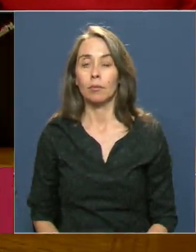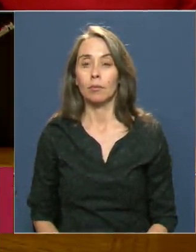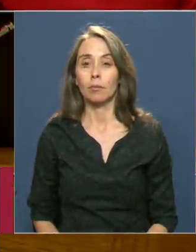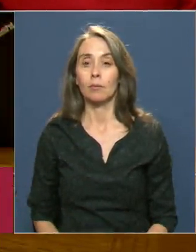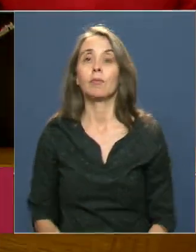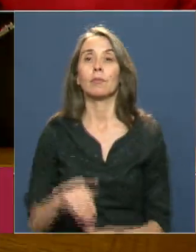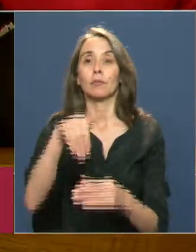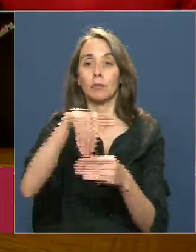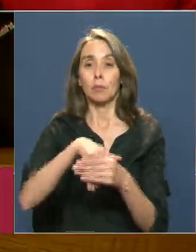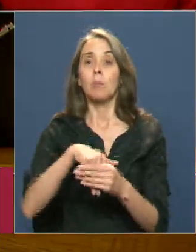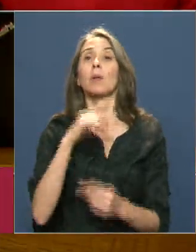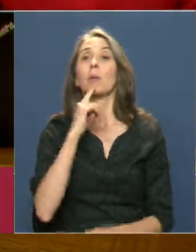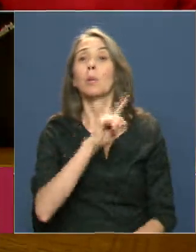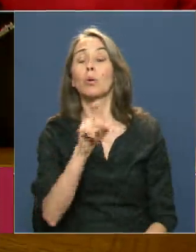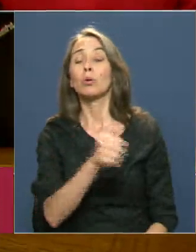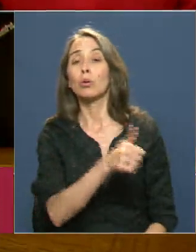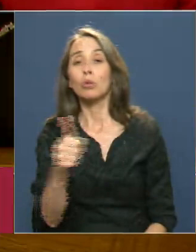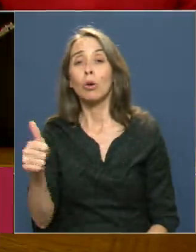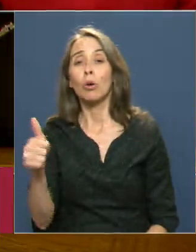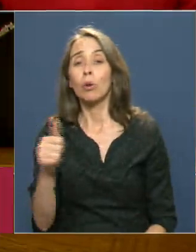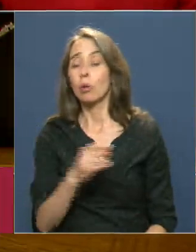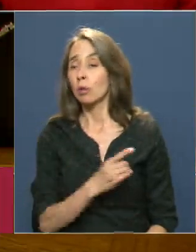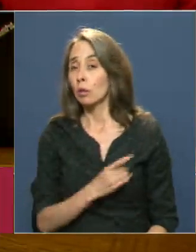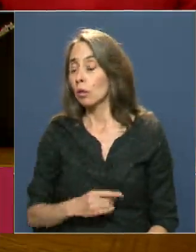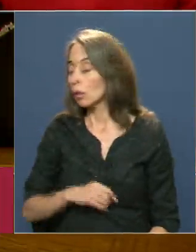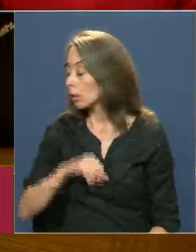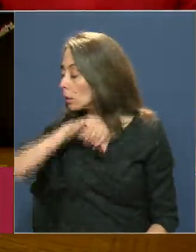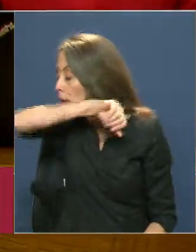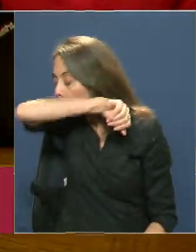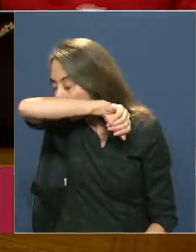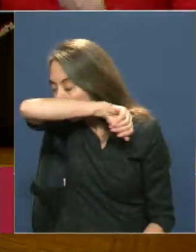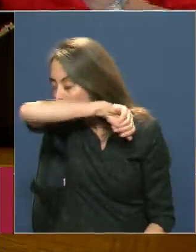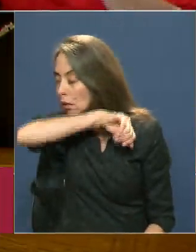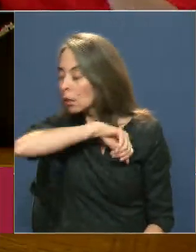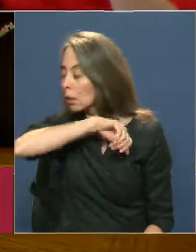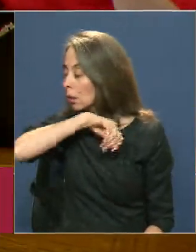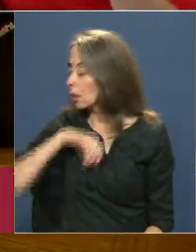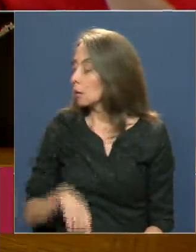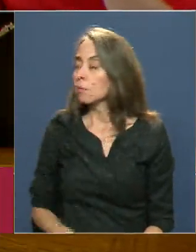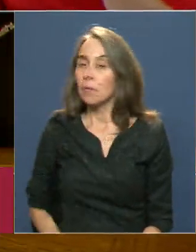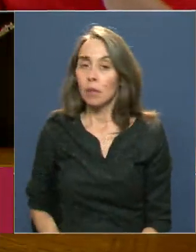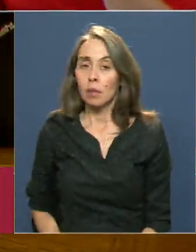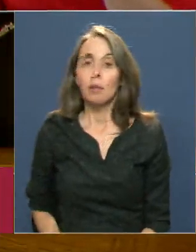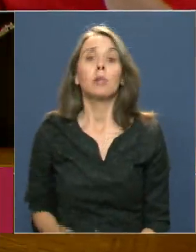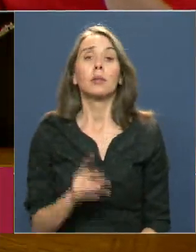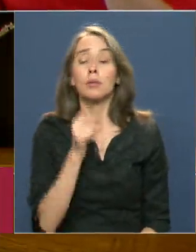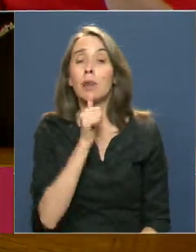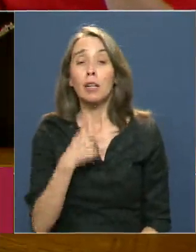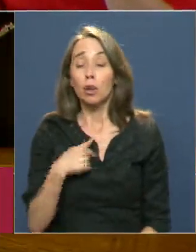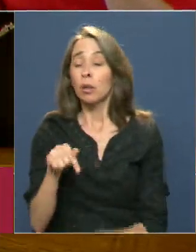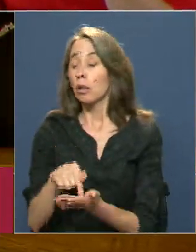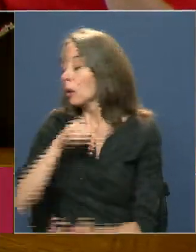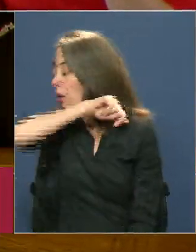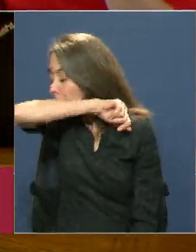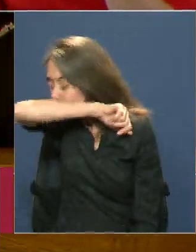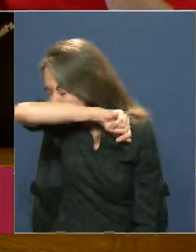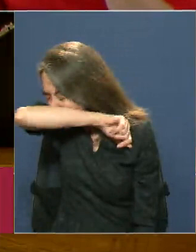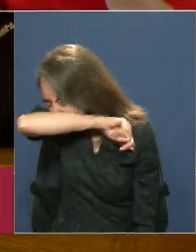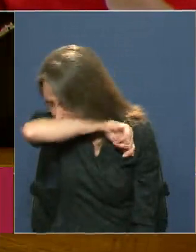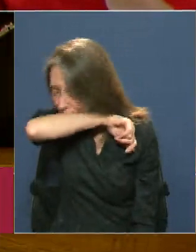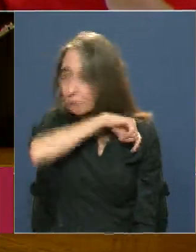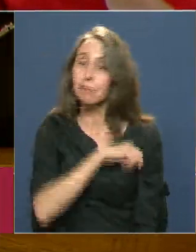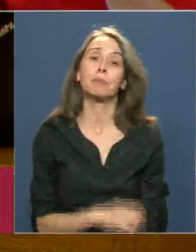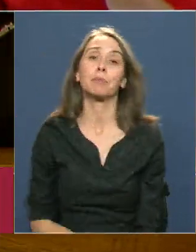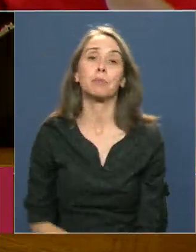En votación han votado todas y todos. Solo falto yo. Muy bien. Resultado de la